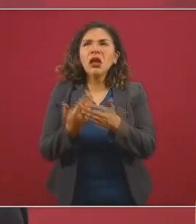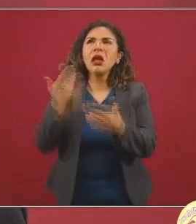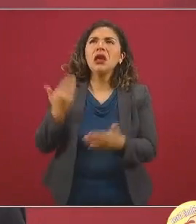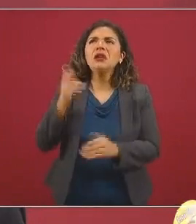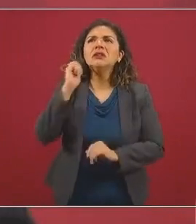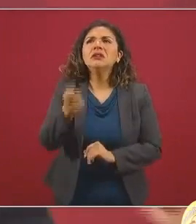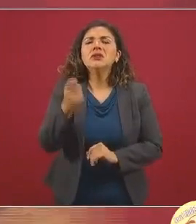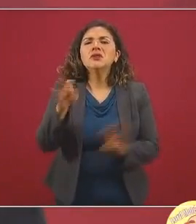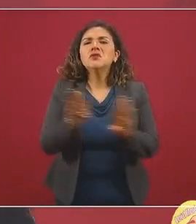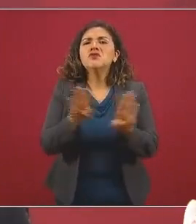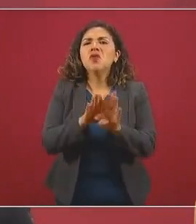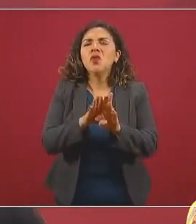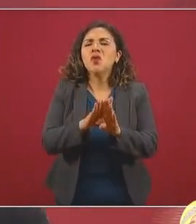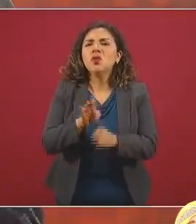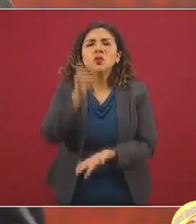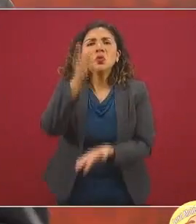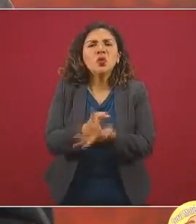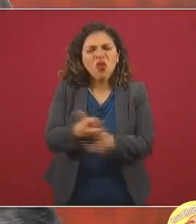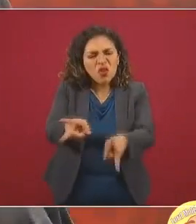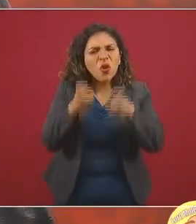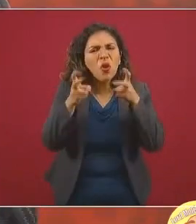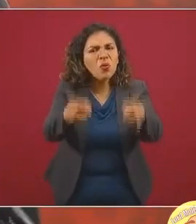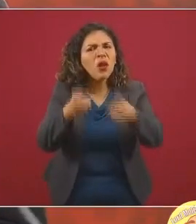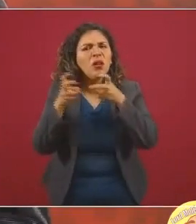era atracar